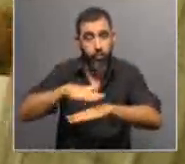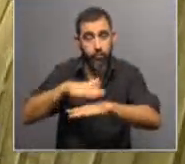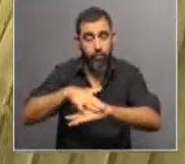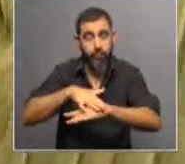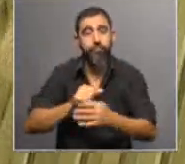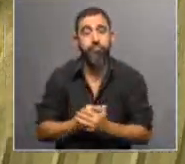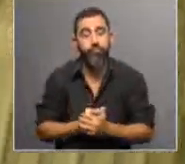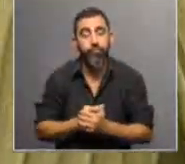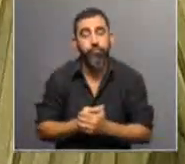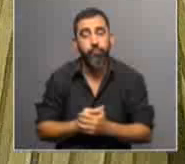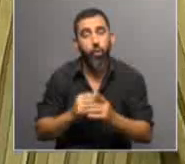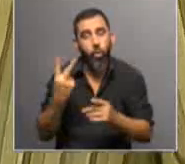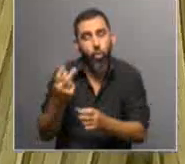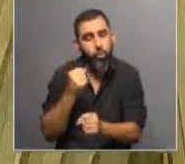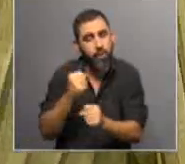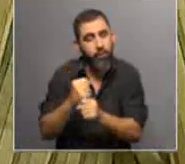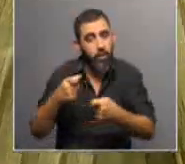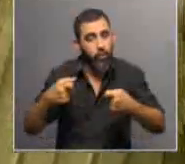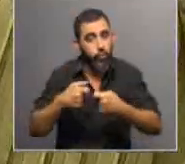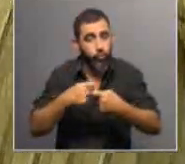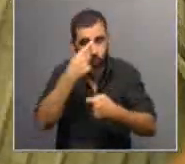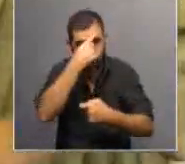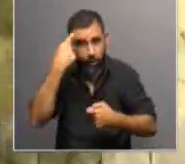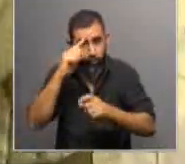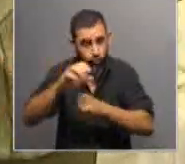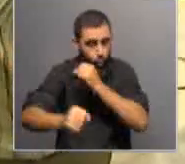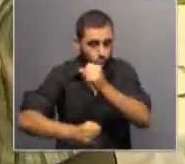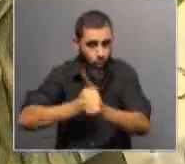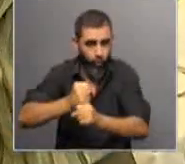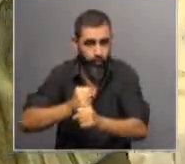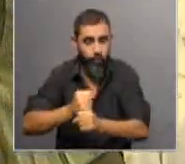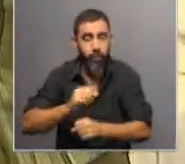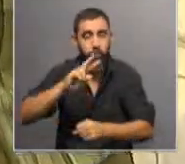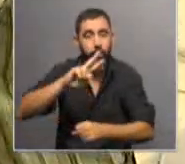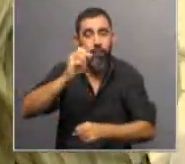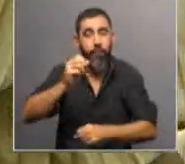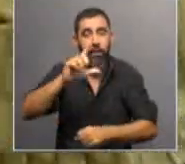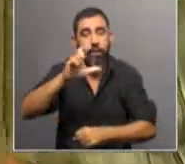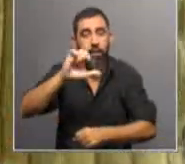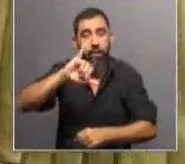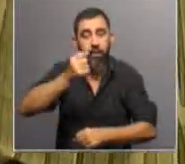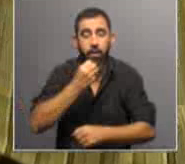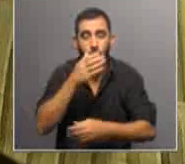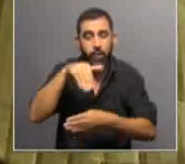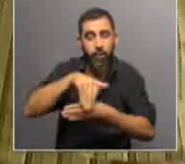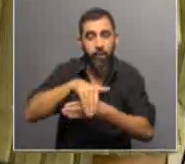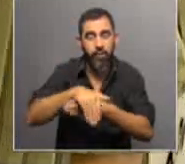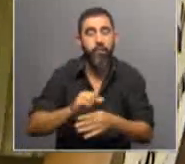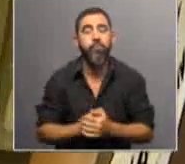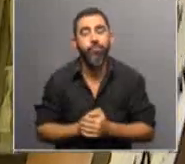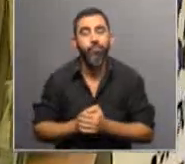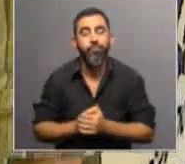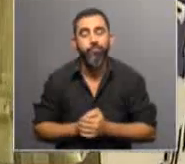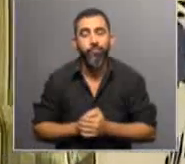movida y dos laburantes de la Asociación Down de todo el año. Valeria Mesa, buenas tardes, gracias. Buenas tardes, gracias